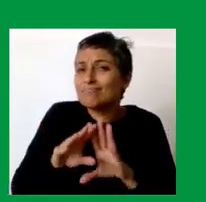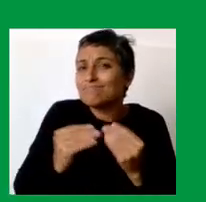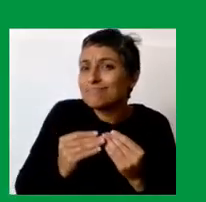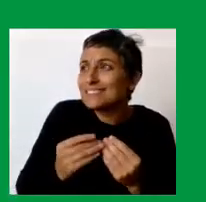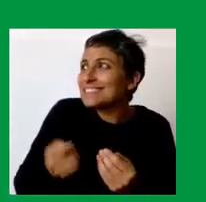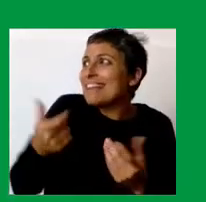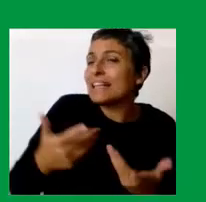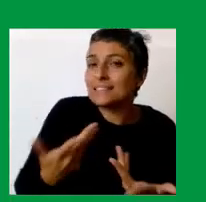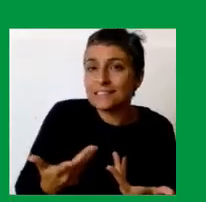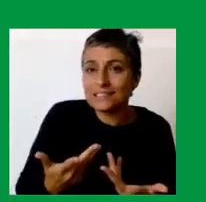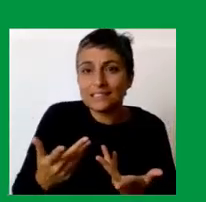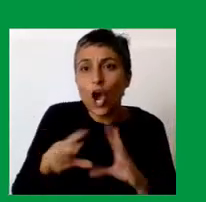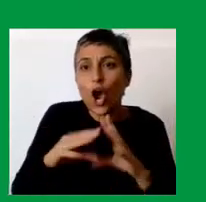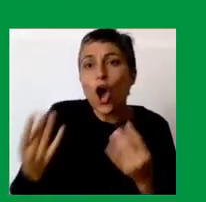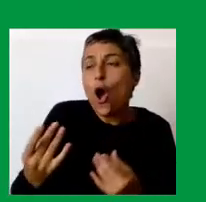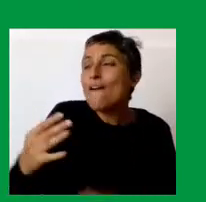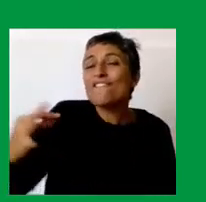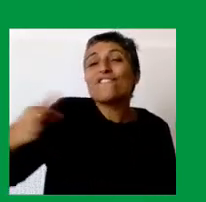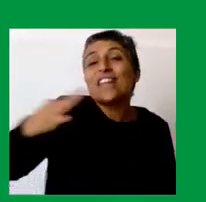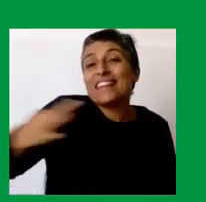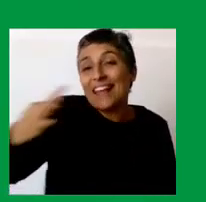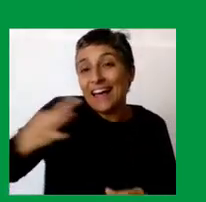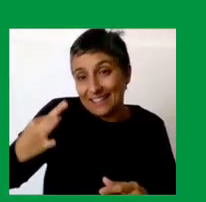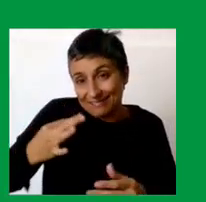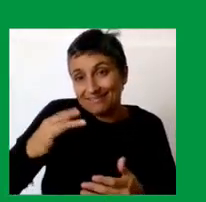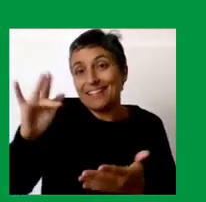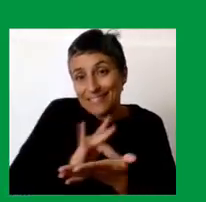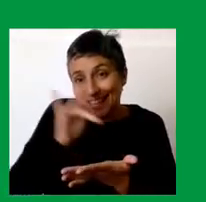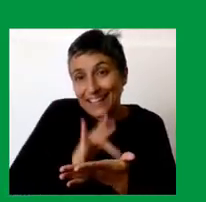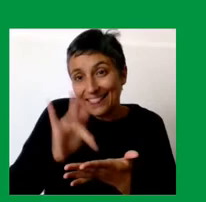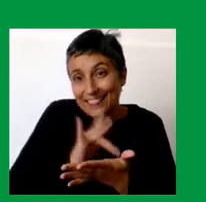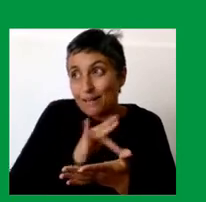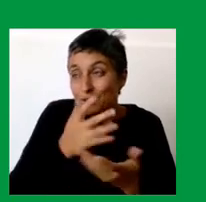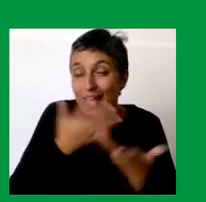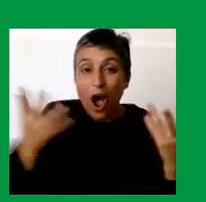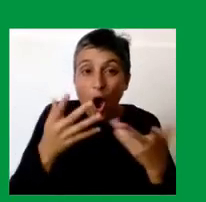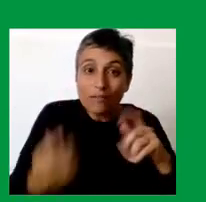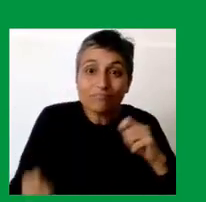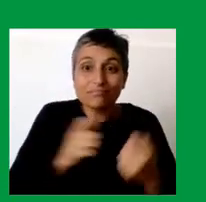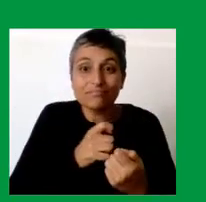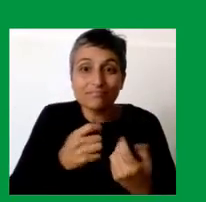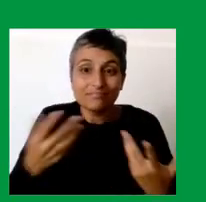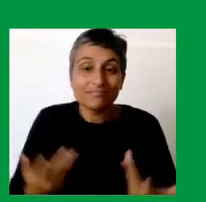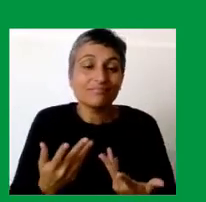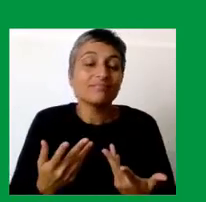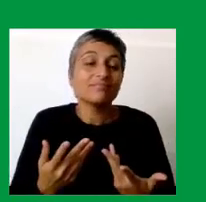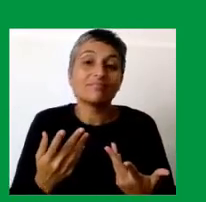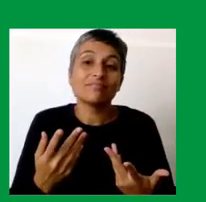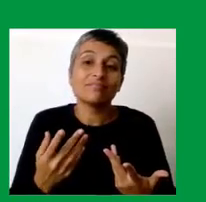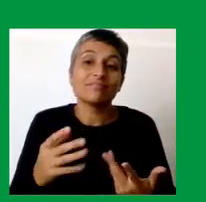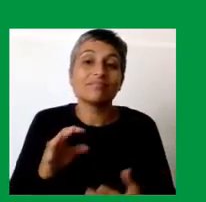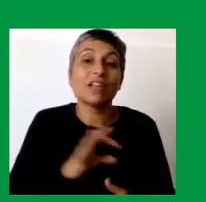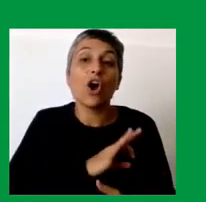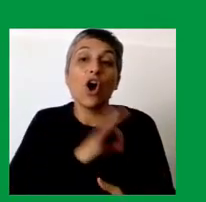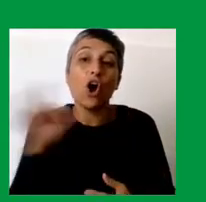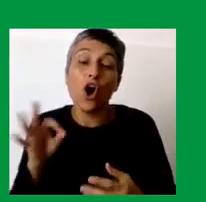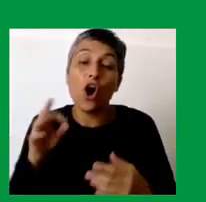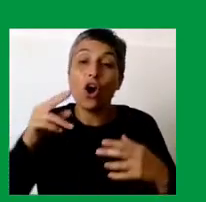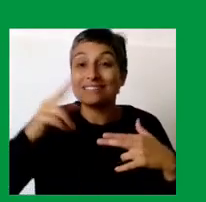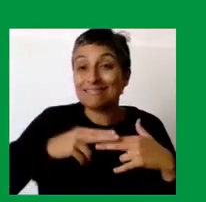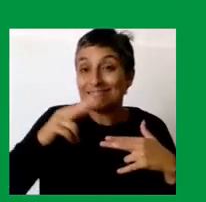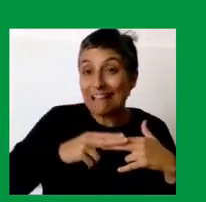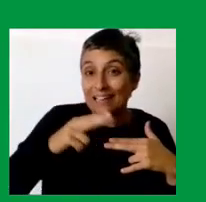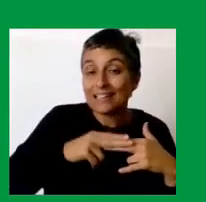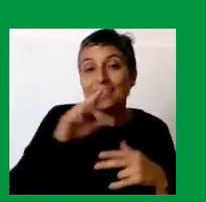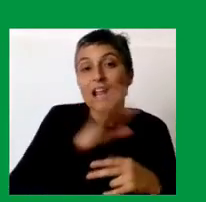nuestra vida online empezó, porque también ya casi hacer la diferencia entre online y offline es difícil,